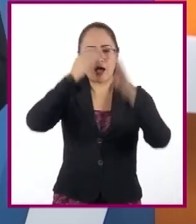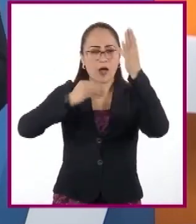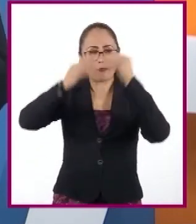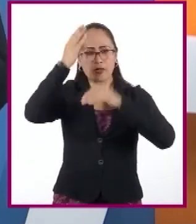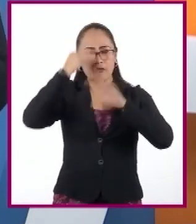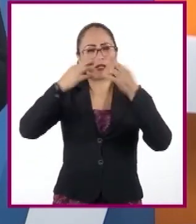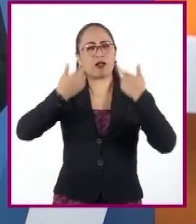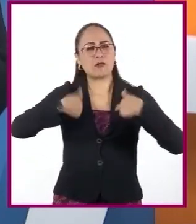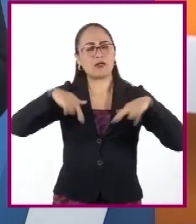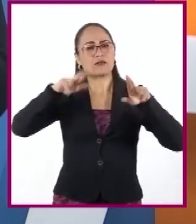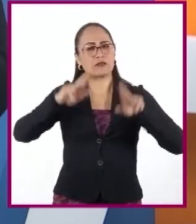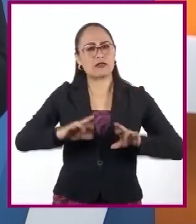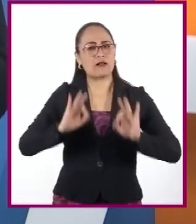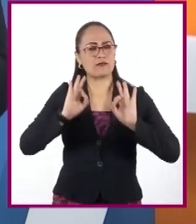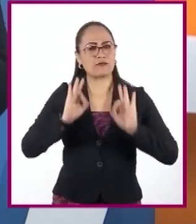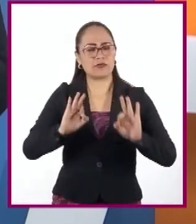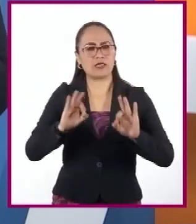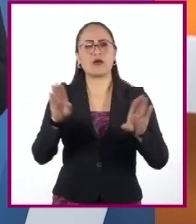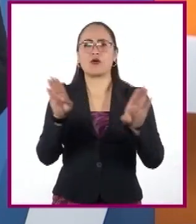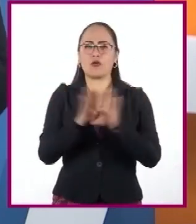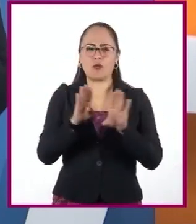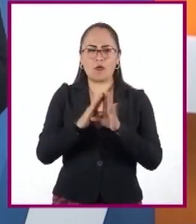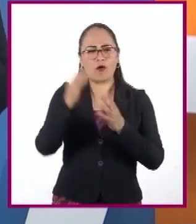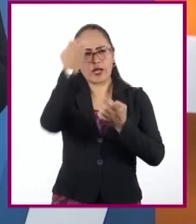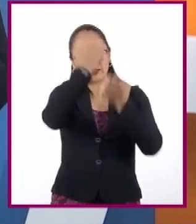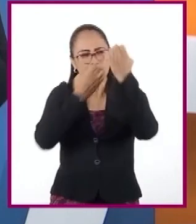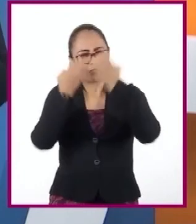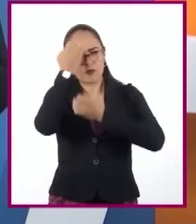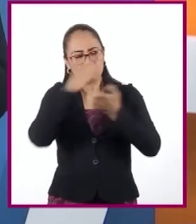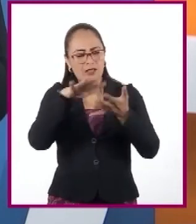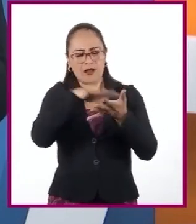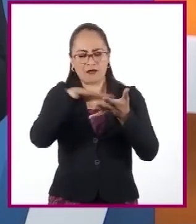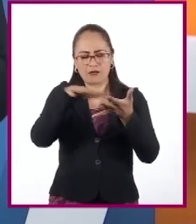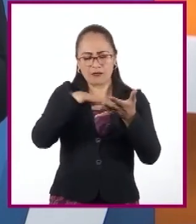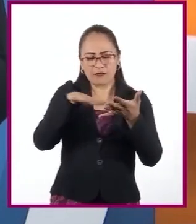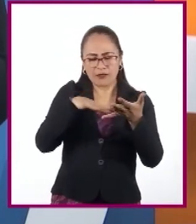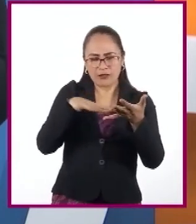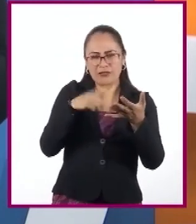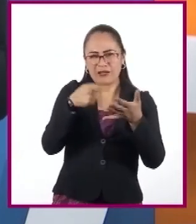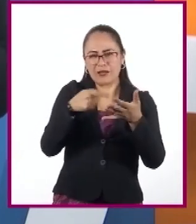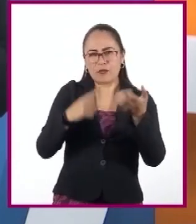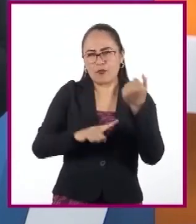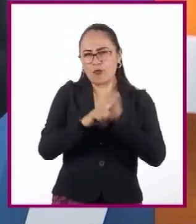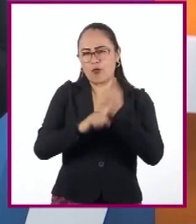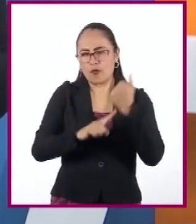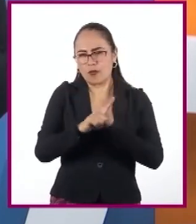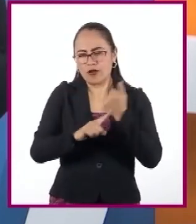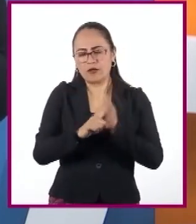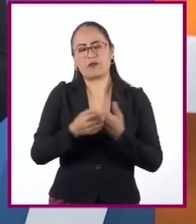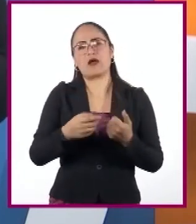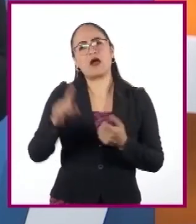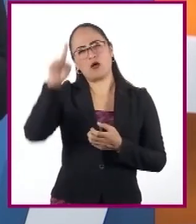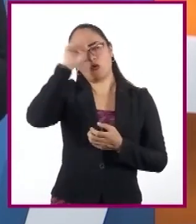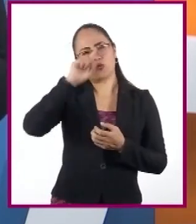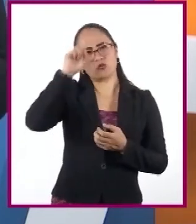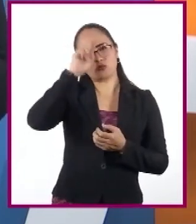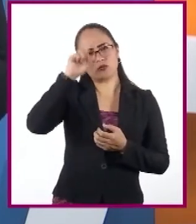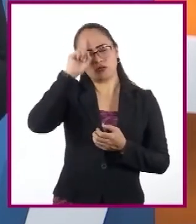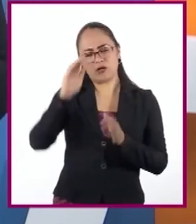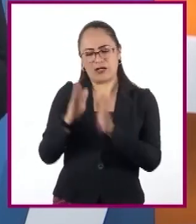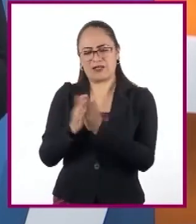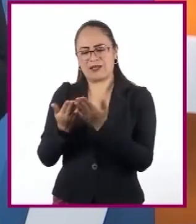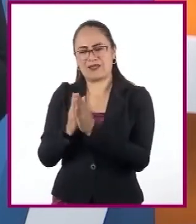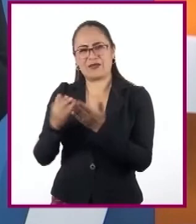representarlas adecuadamente mediante el análisis del texto de la problemática. Les recomendamos consultar su libro